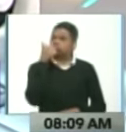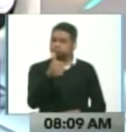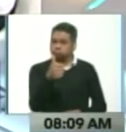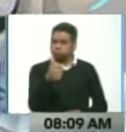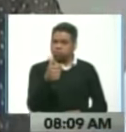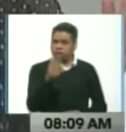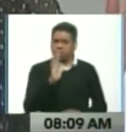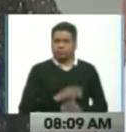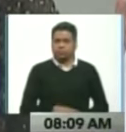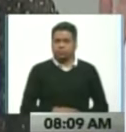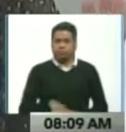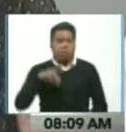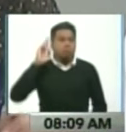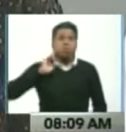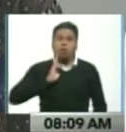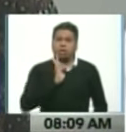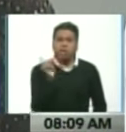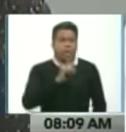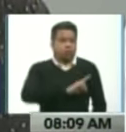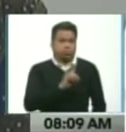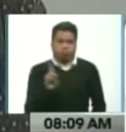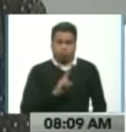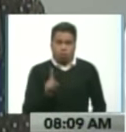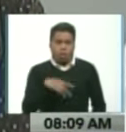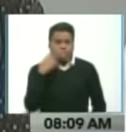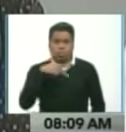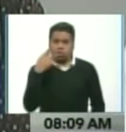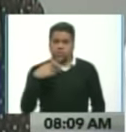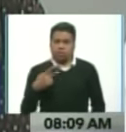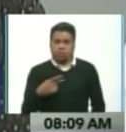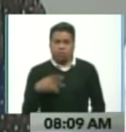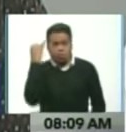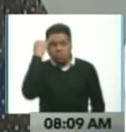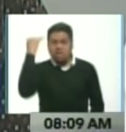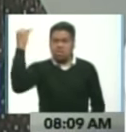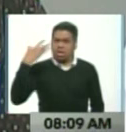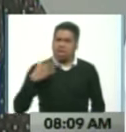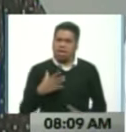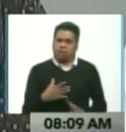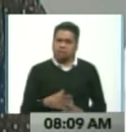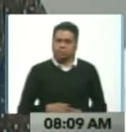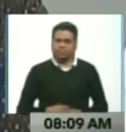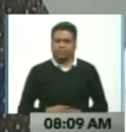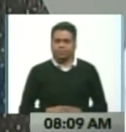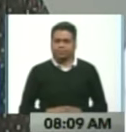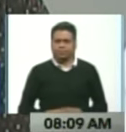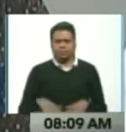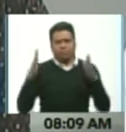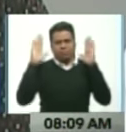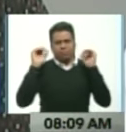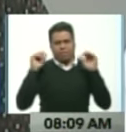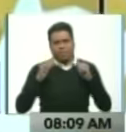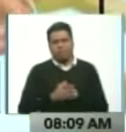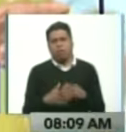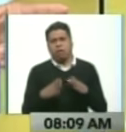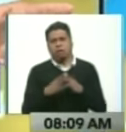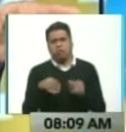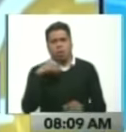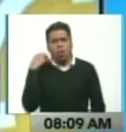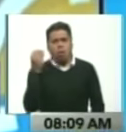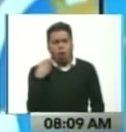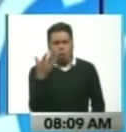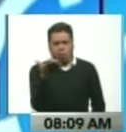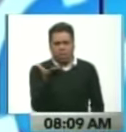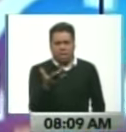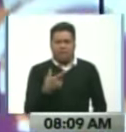Bolívar no tiene tinte político, Bolívar, es un ideal, es un concepto. ¿Qué decirle, Antonio y Ray, con eso despedimos a ese joven que quizás, como lo